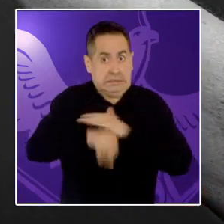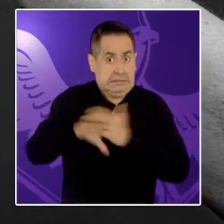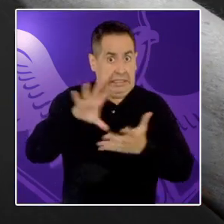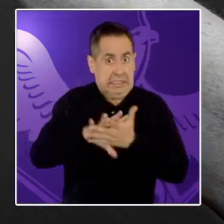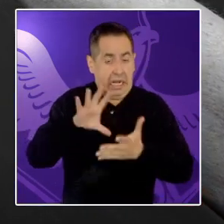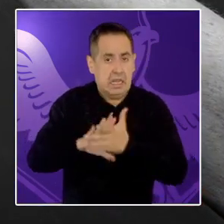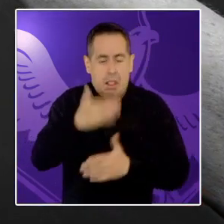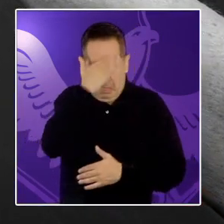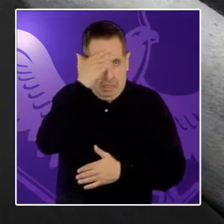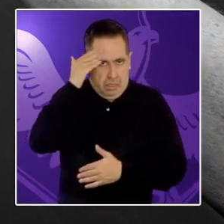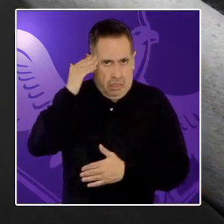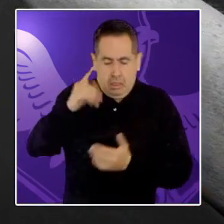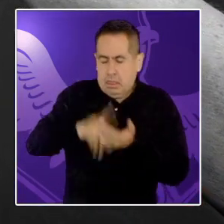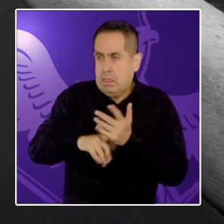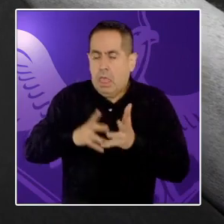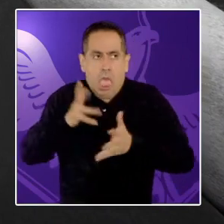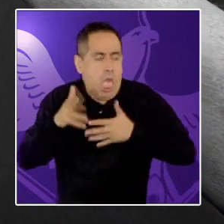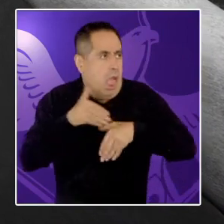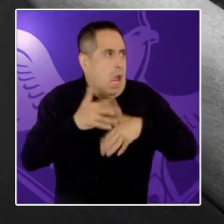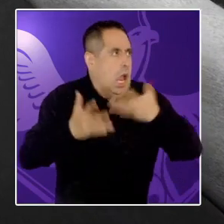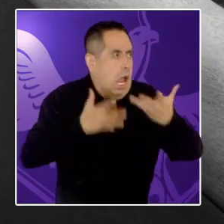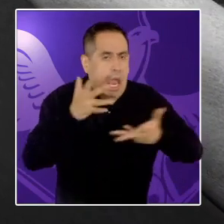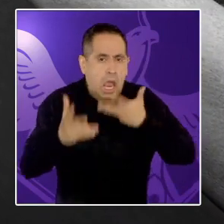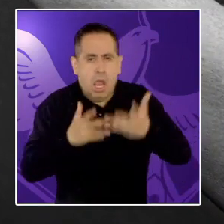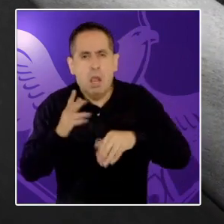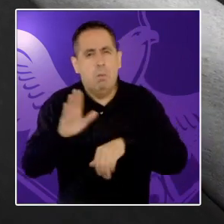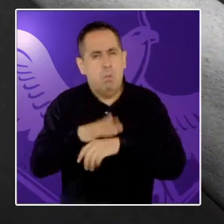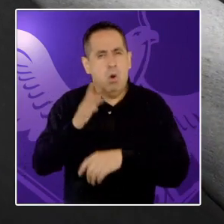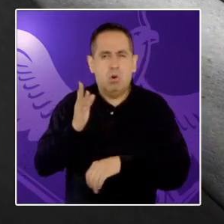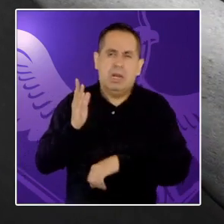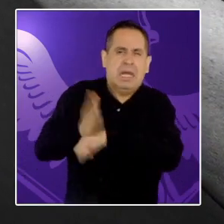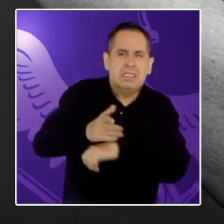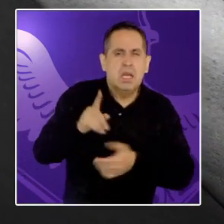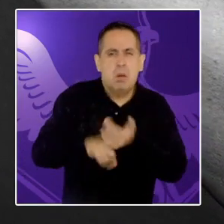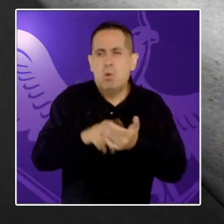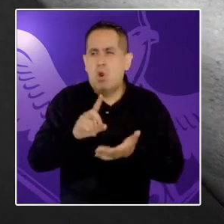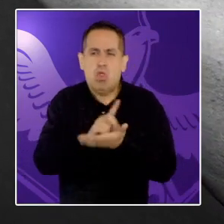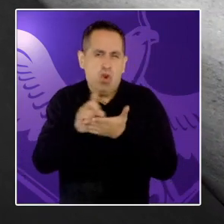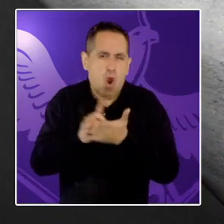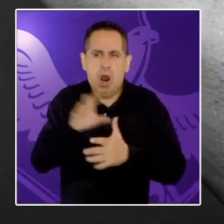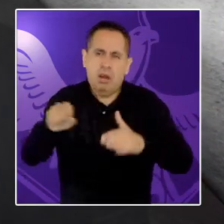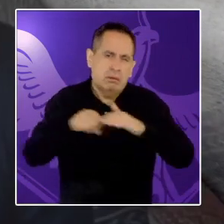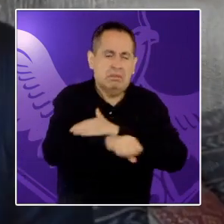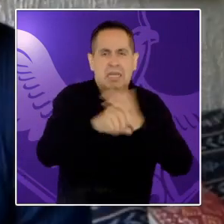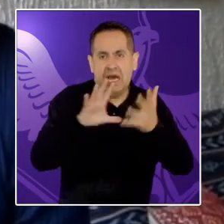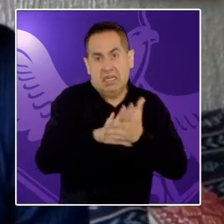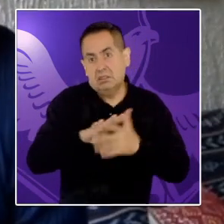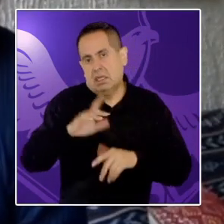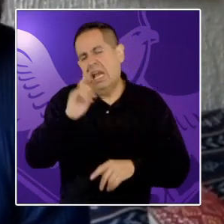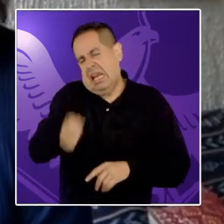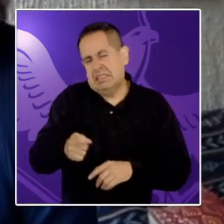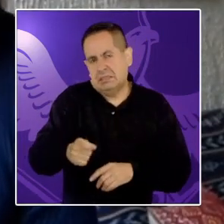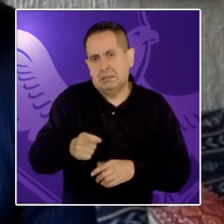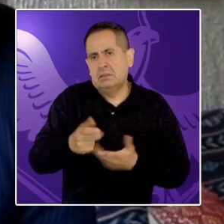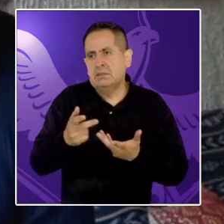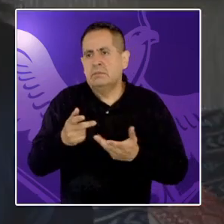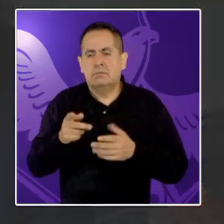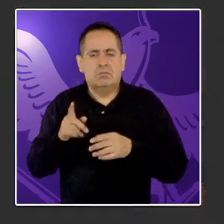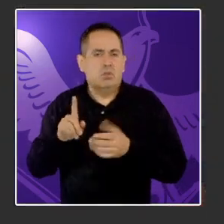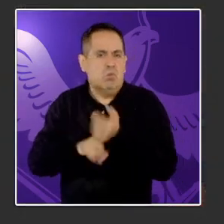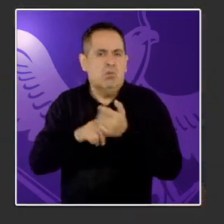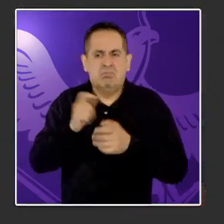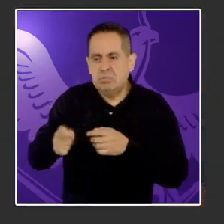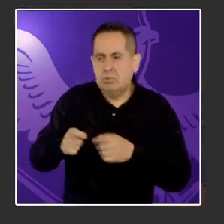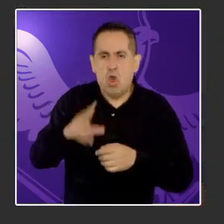encarceladas o acusadas o enfrentando procesos penales por delitos vinculados a las drogas que se categorizan o que se clasifican como no